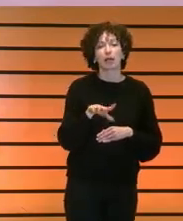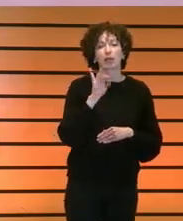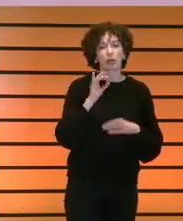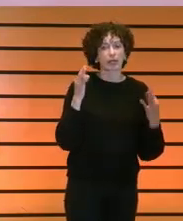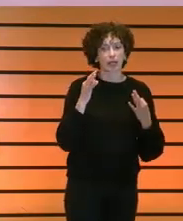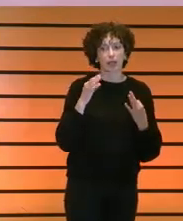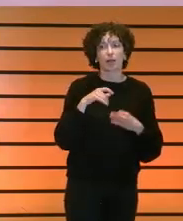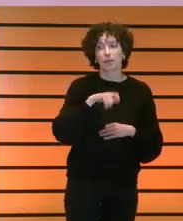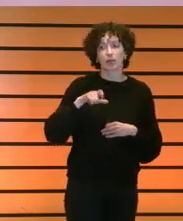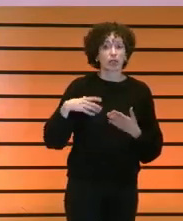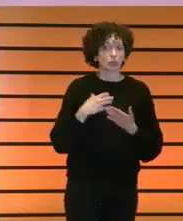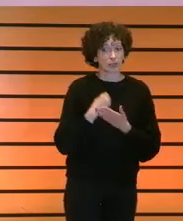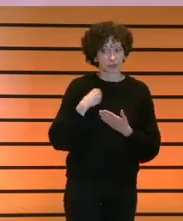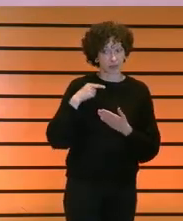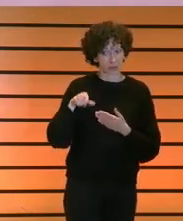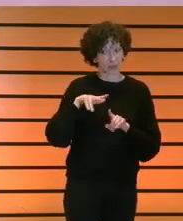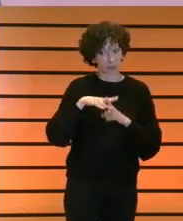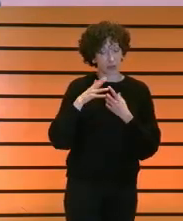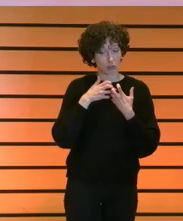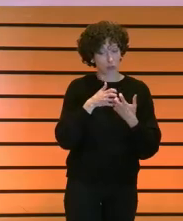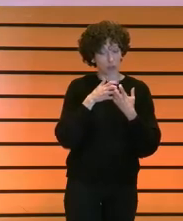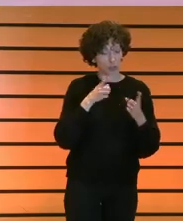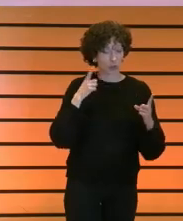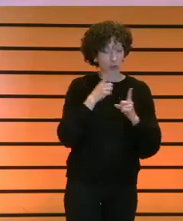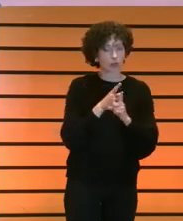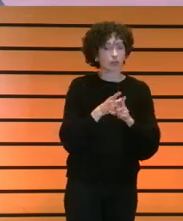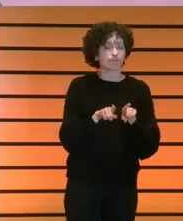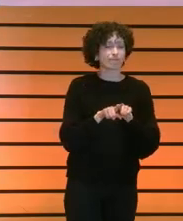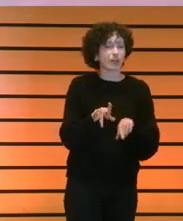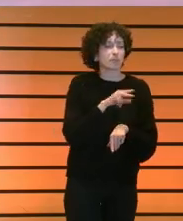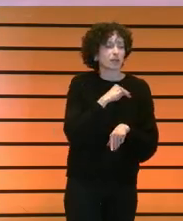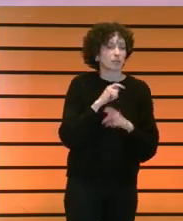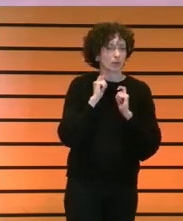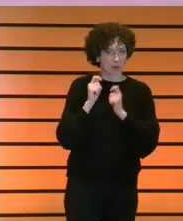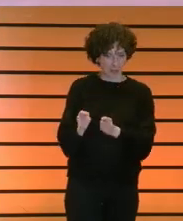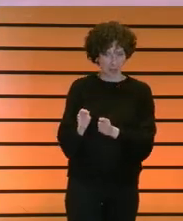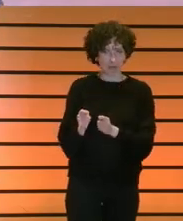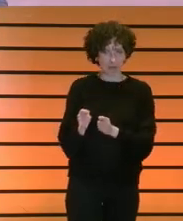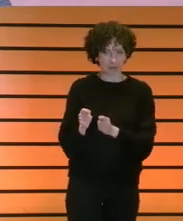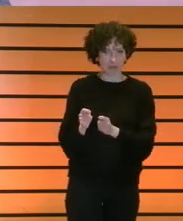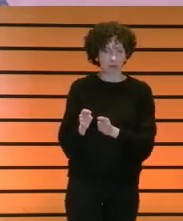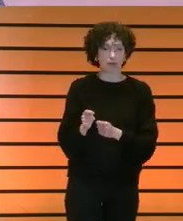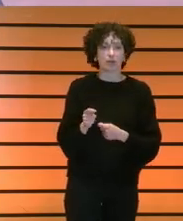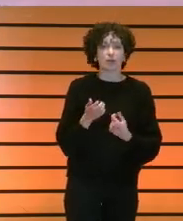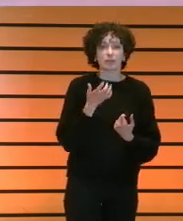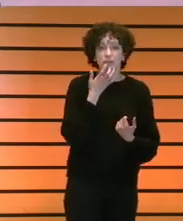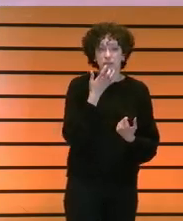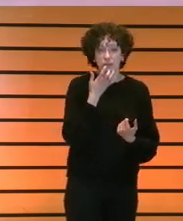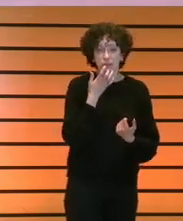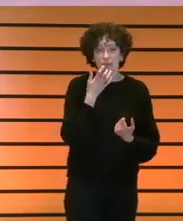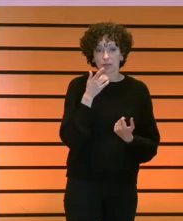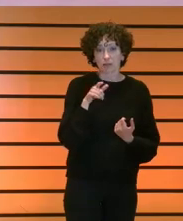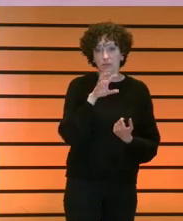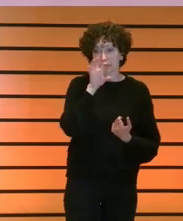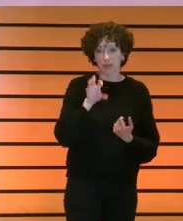poblaciones que habían luchado contra eso pues, tuvieran esa especie de recompensa y esa especie de que quien había cuidado de esas